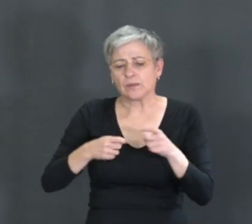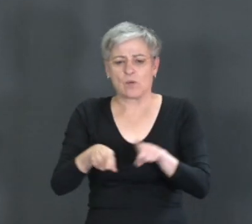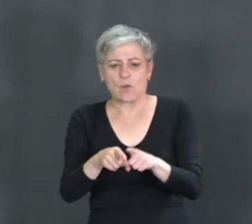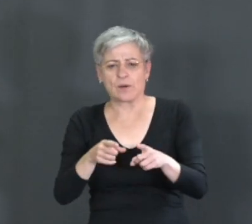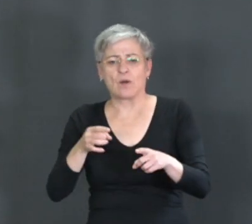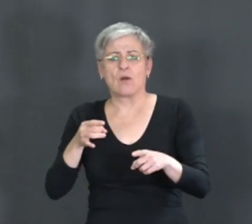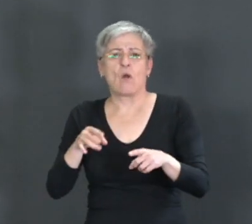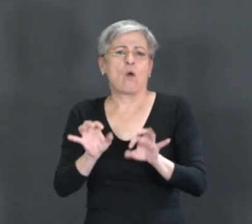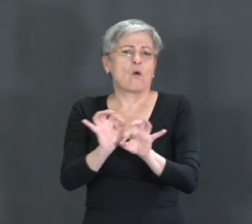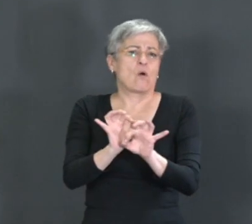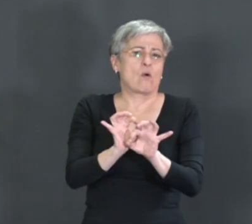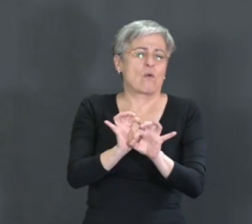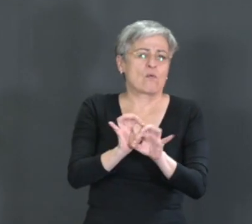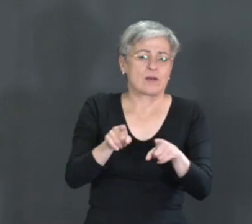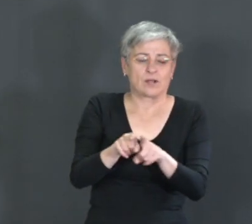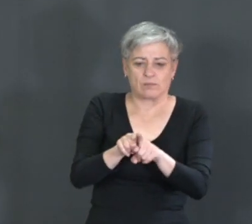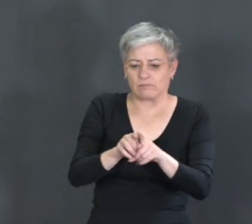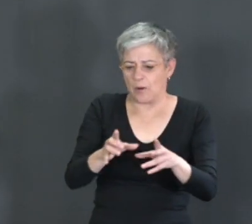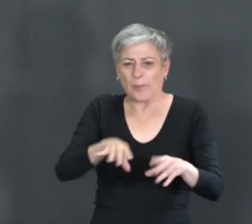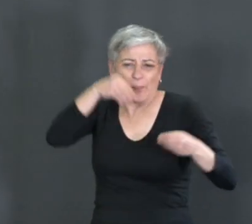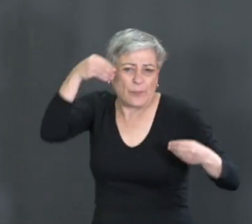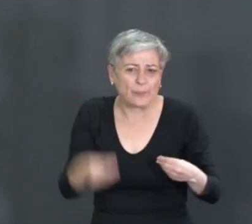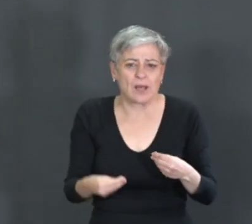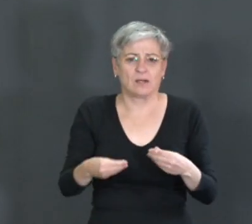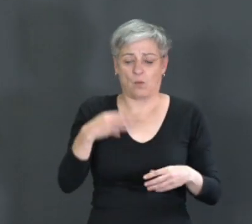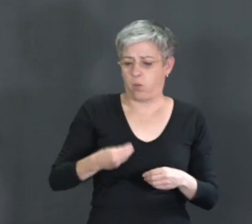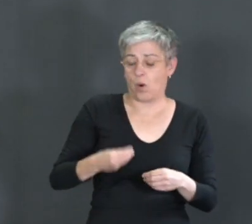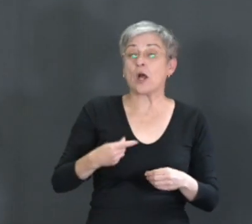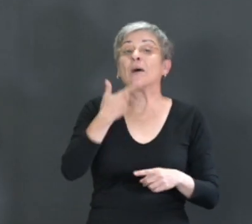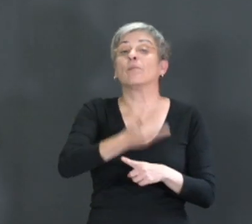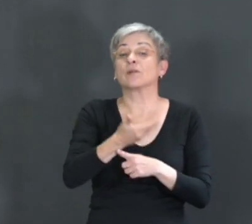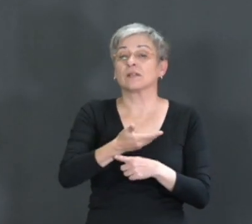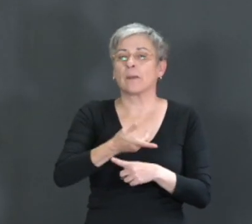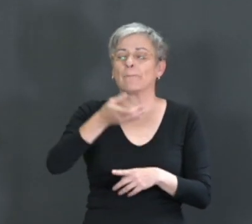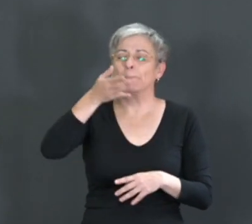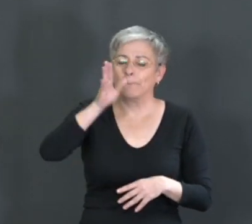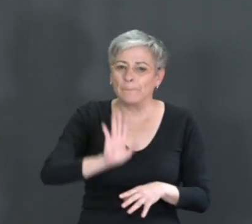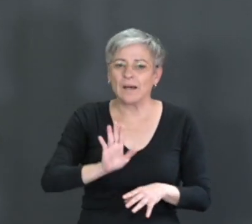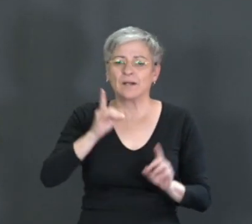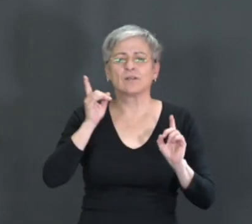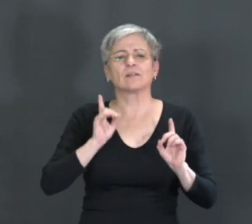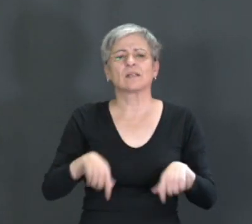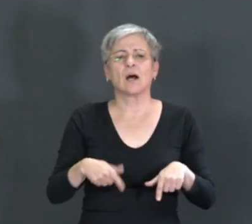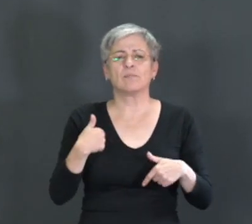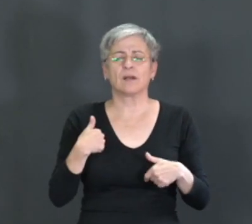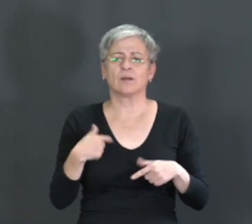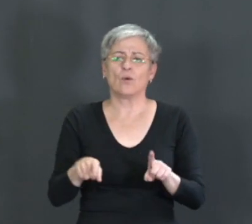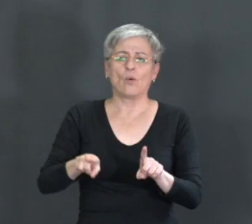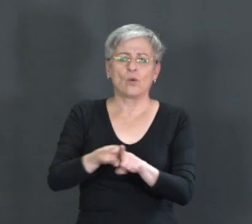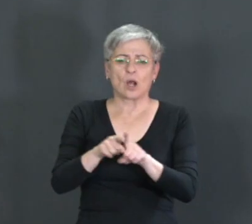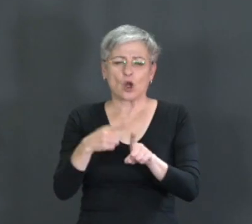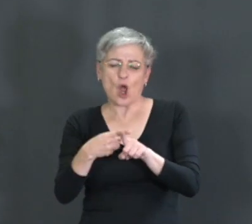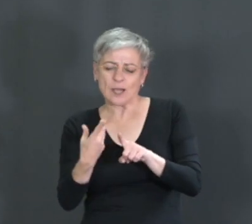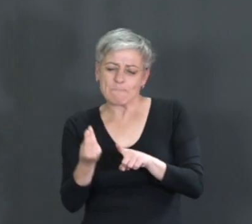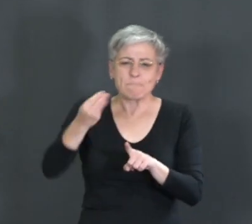balón de cuero extraordinariamente bien es muy importante, pero quizá lo que le da el plus y lo que marca